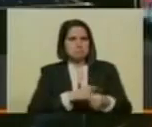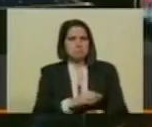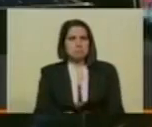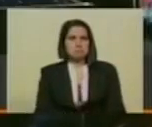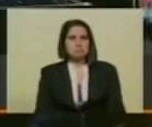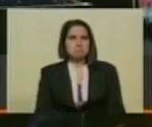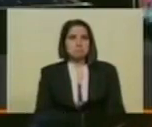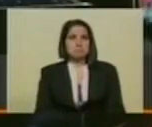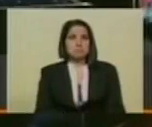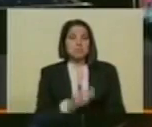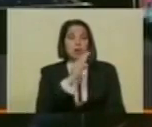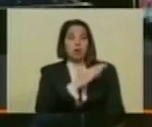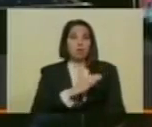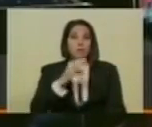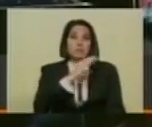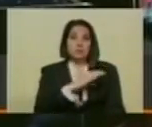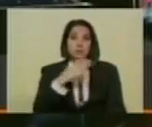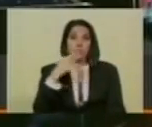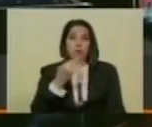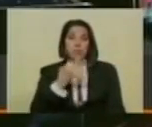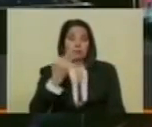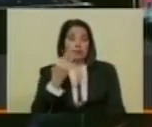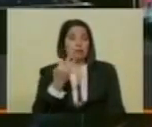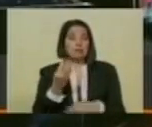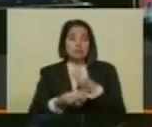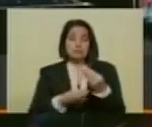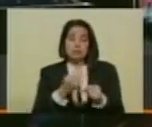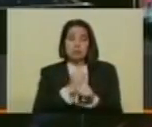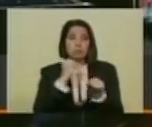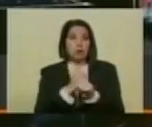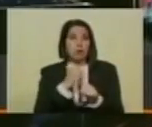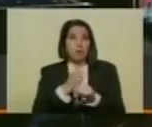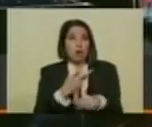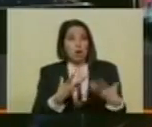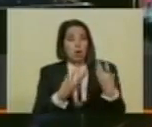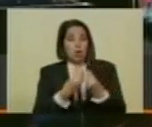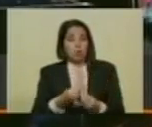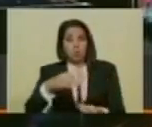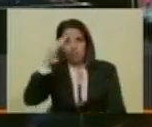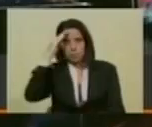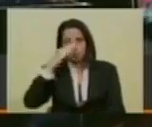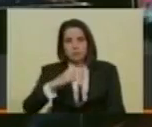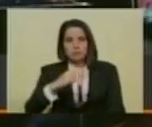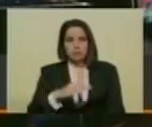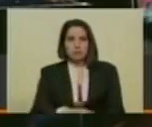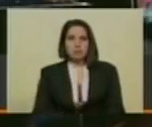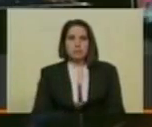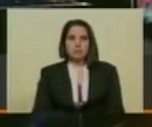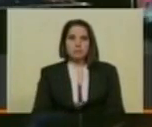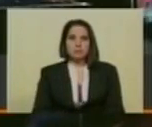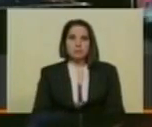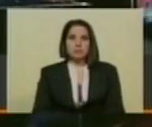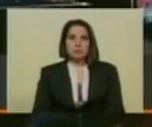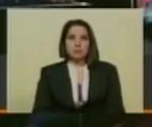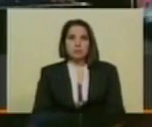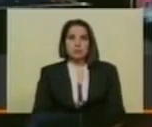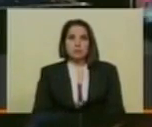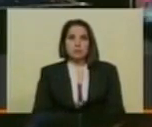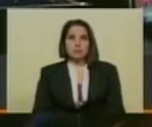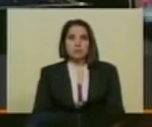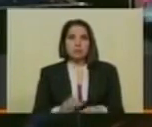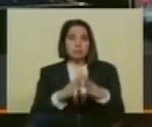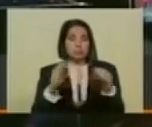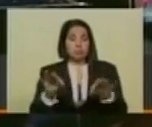La Comisión por la Verdad está haciendo un trabajo extraordinario, está incorporada a la Fuerza Armada Nacional Bolivariana, la Guardia Nacional Bolivariana de